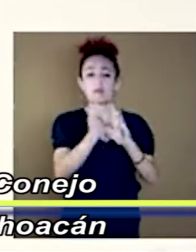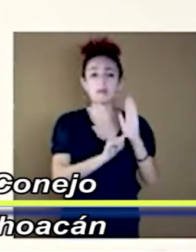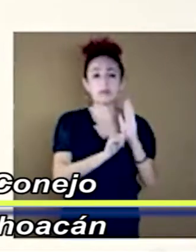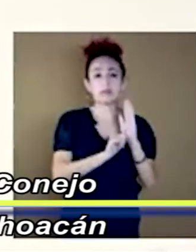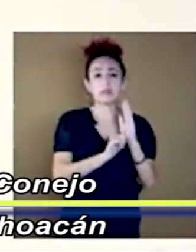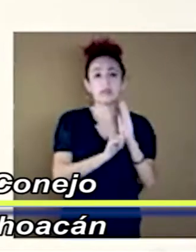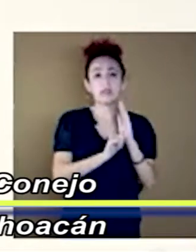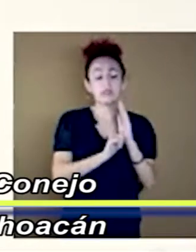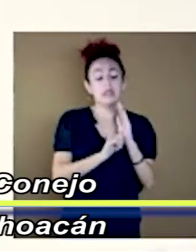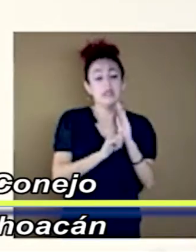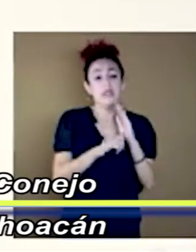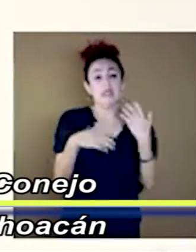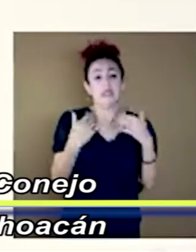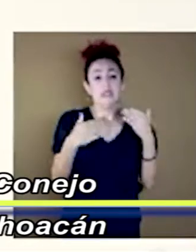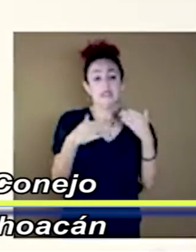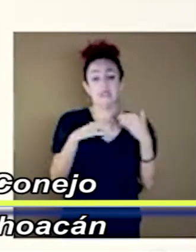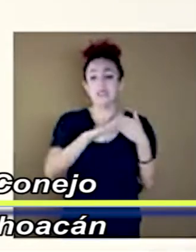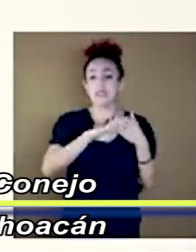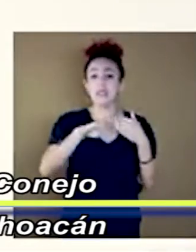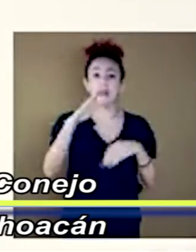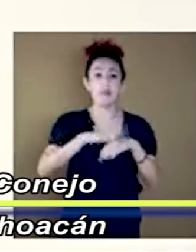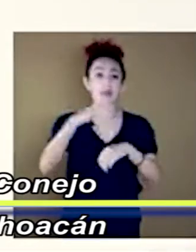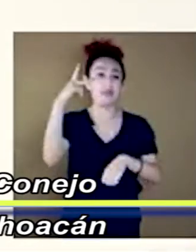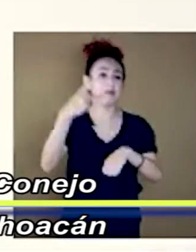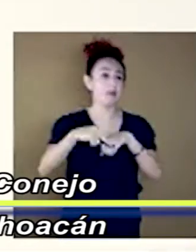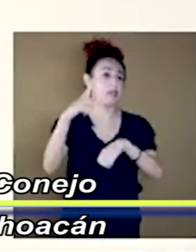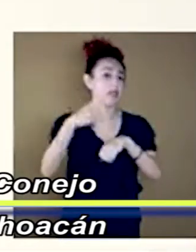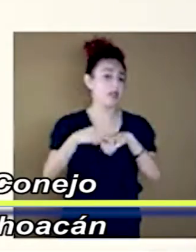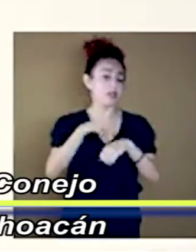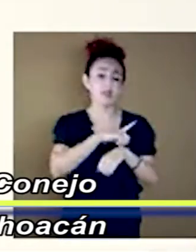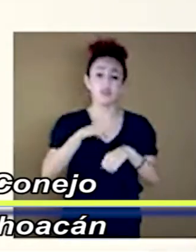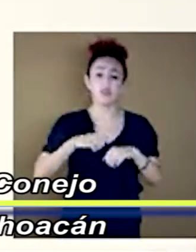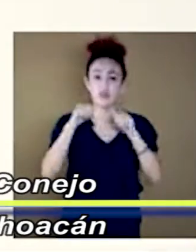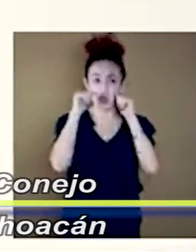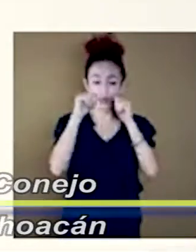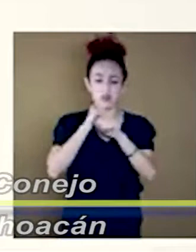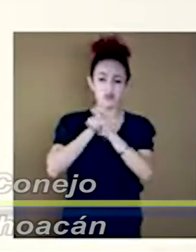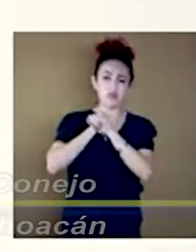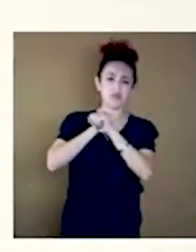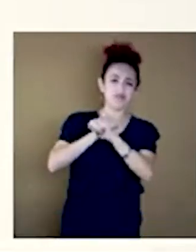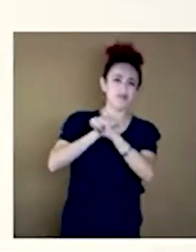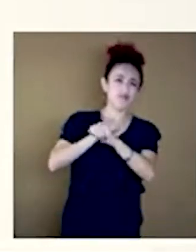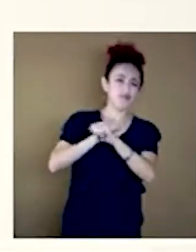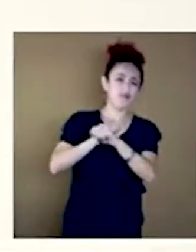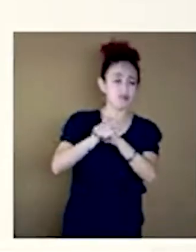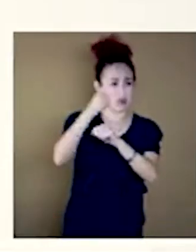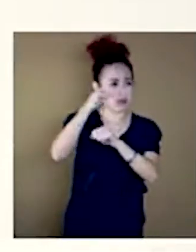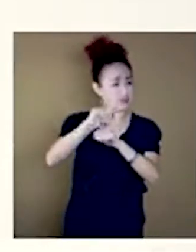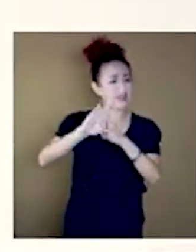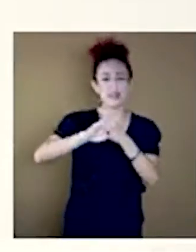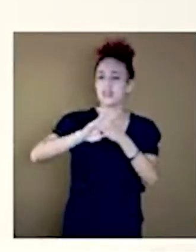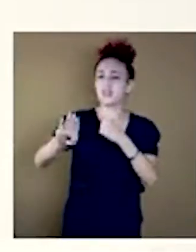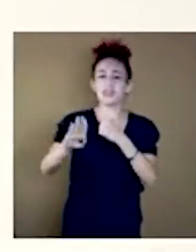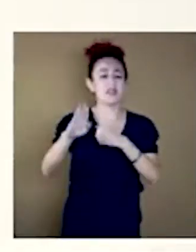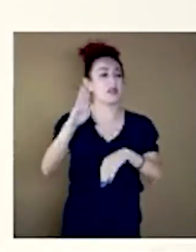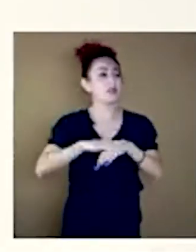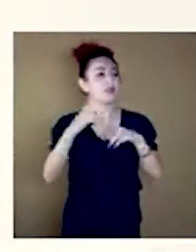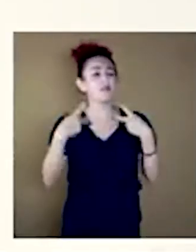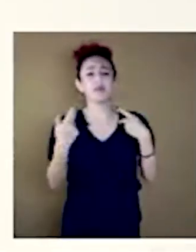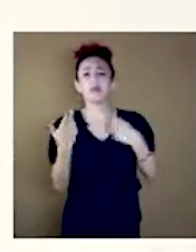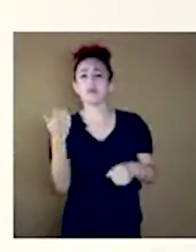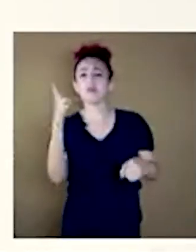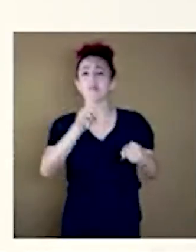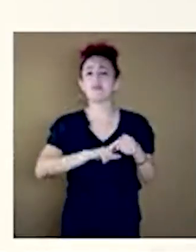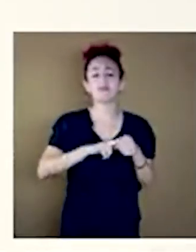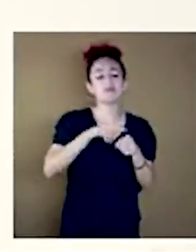es cuando se prevé si hay el rebrote más peligroso y tenemos que contenerlo para evitar más hospitalizaciones